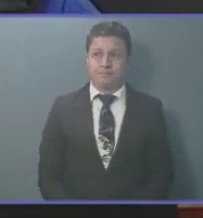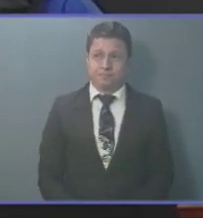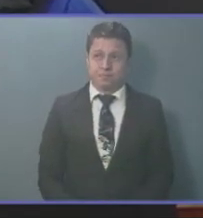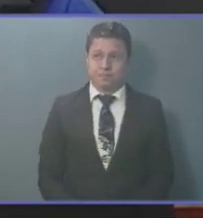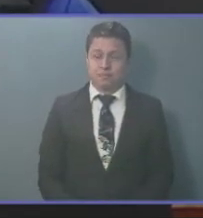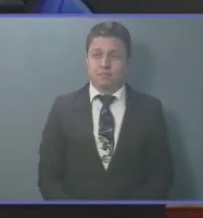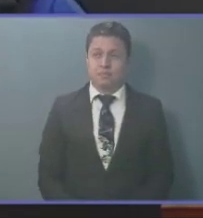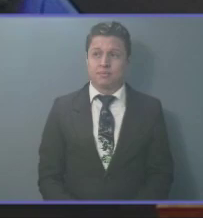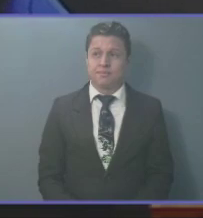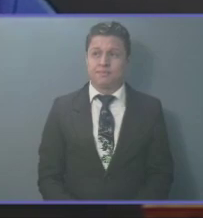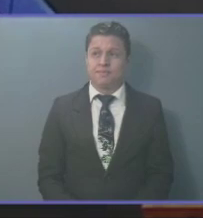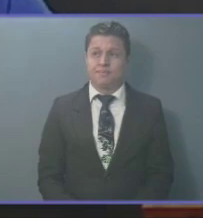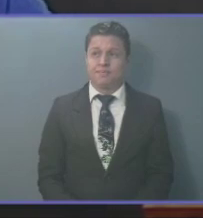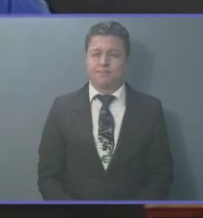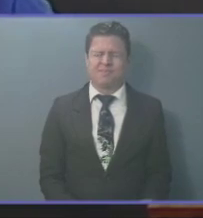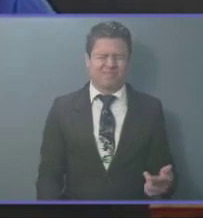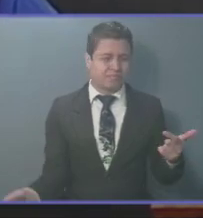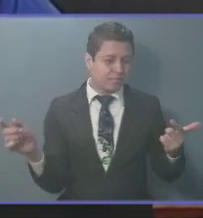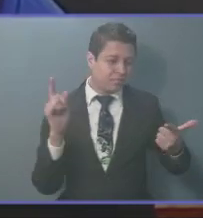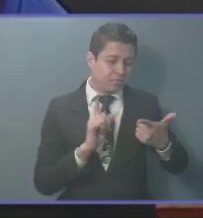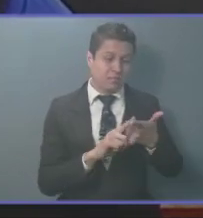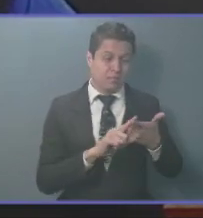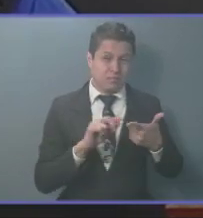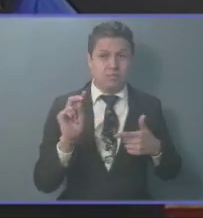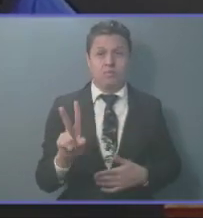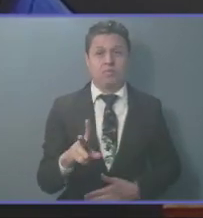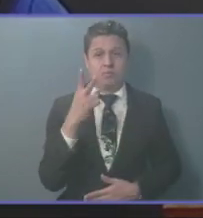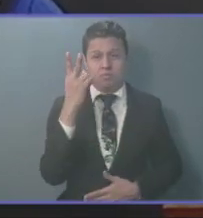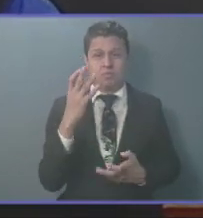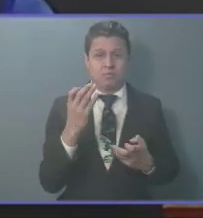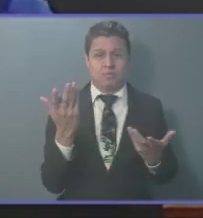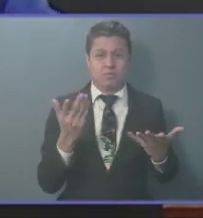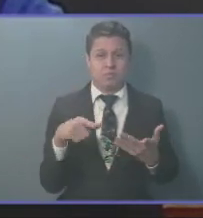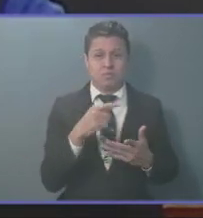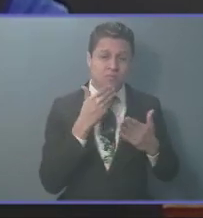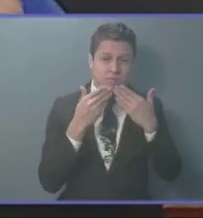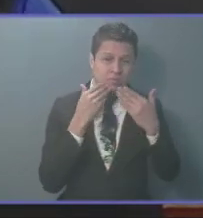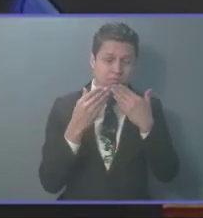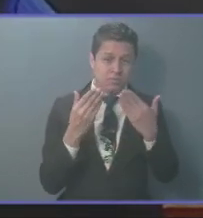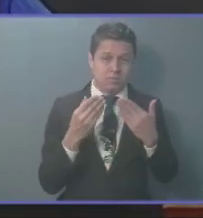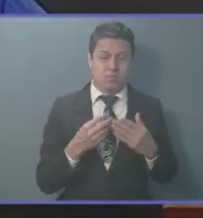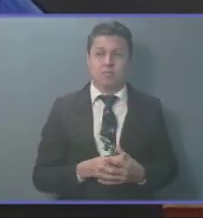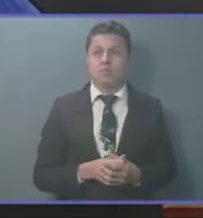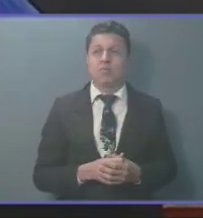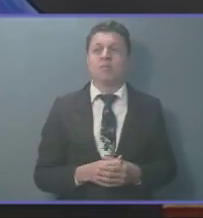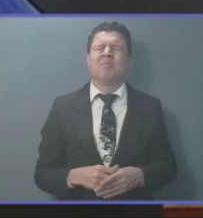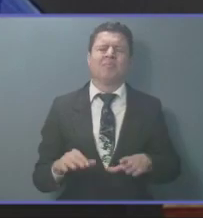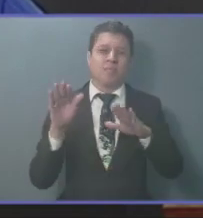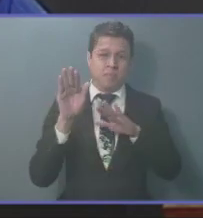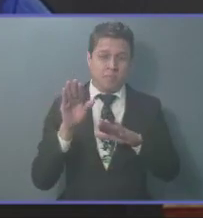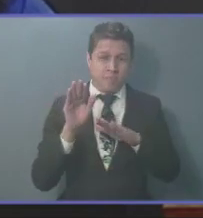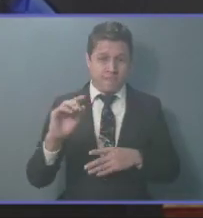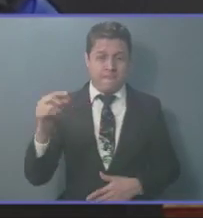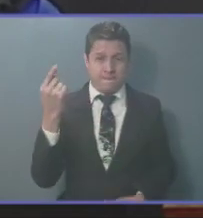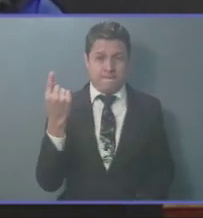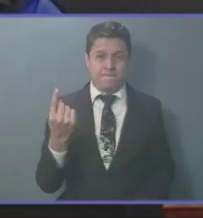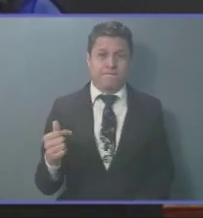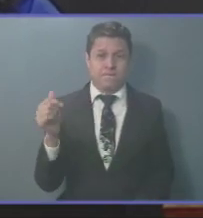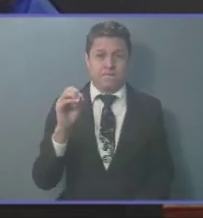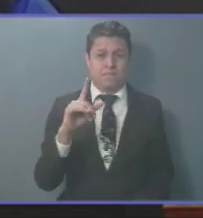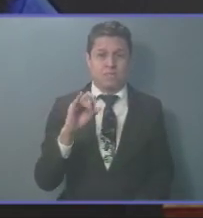Lo segundo que quiero hacer es agradecer al señor rector padre André